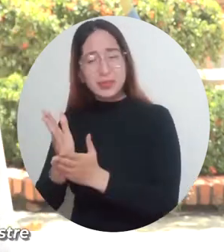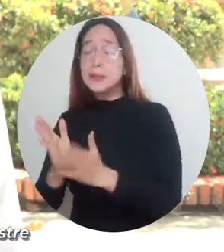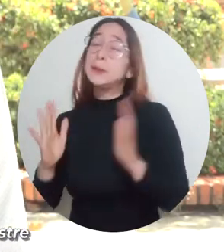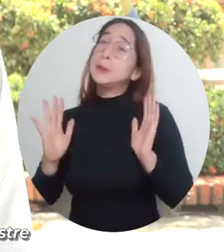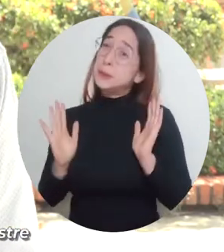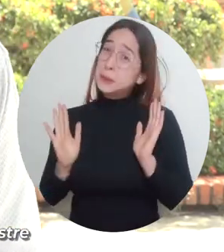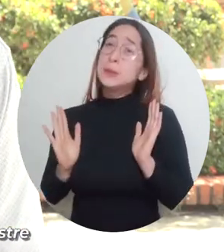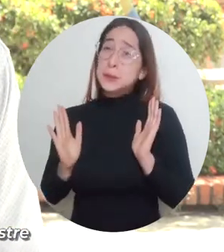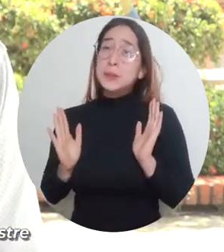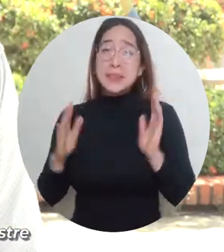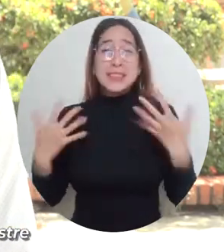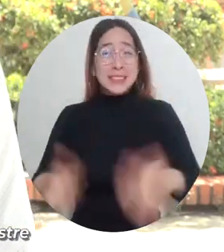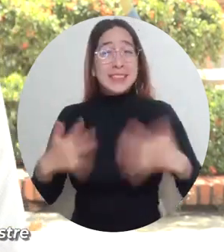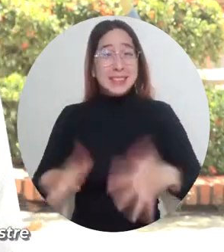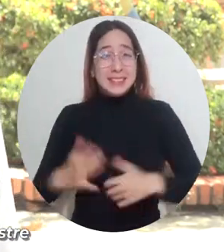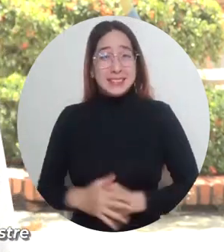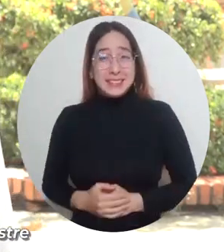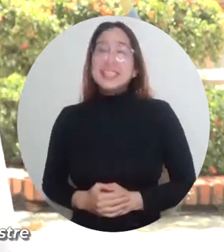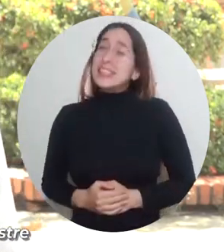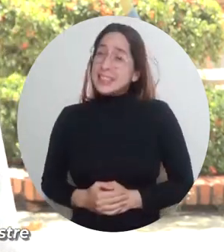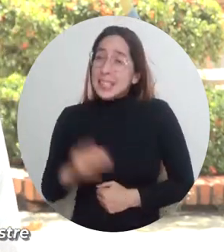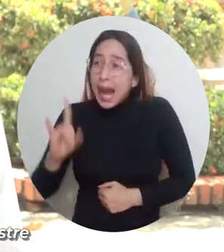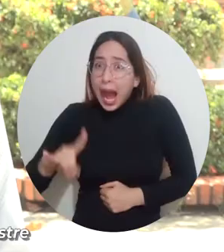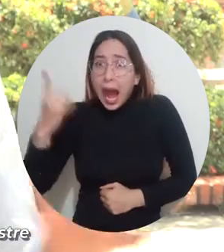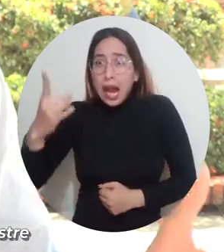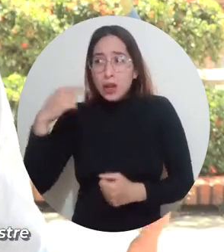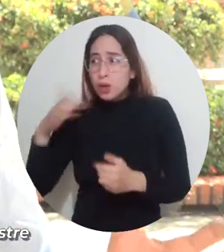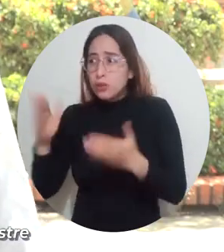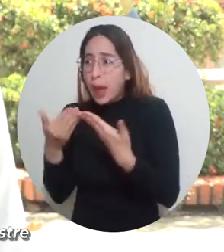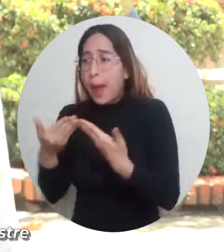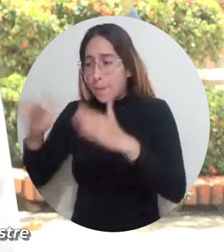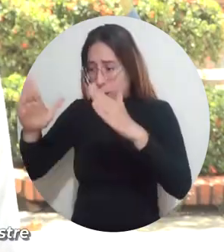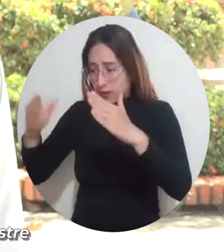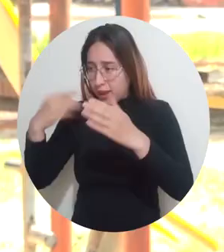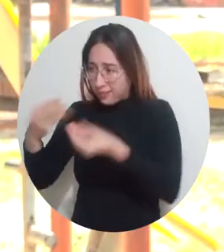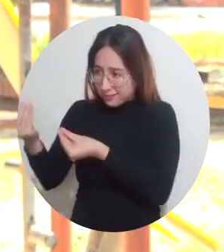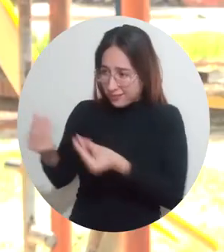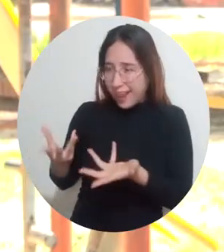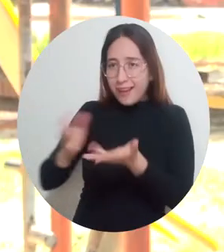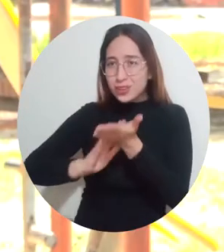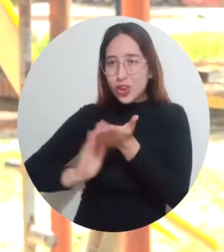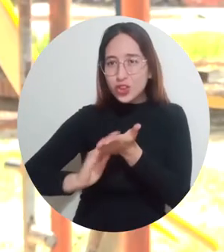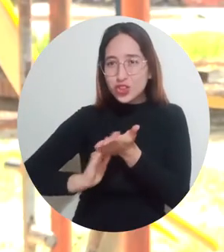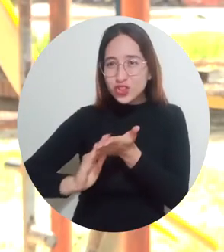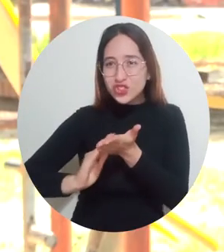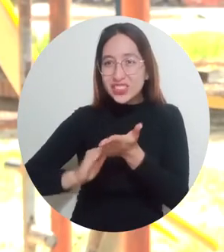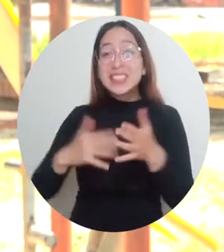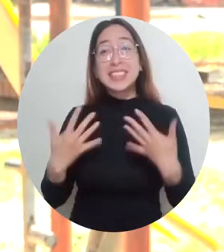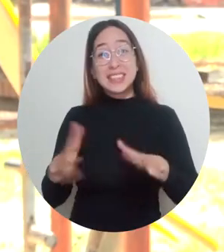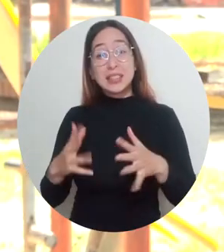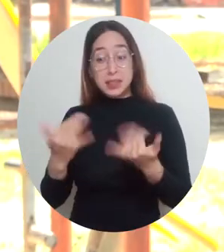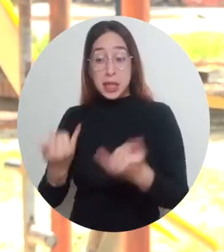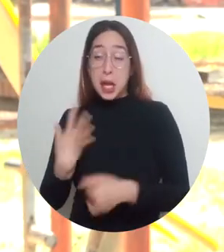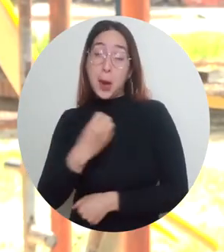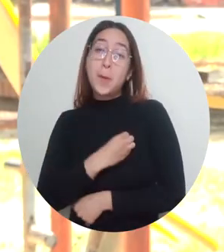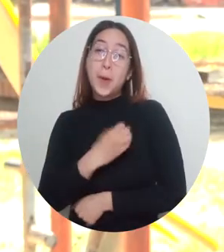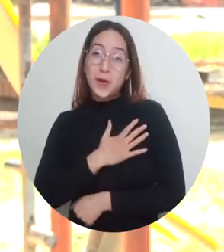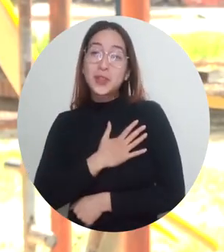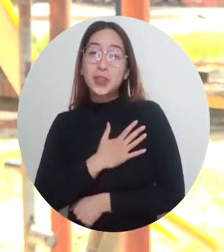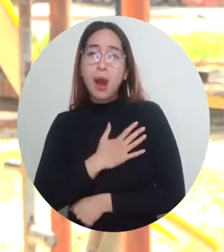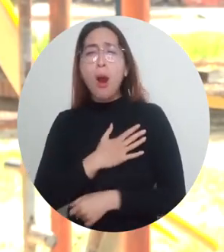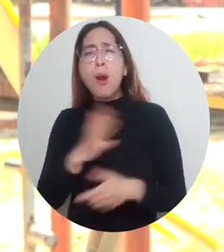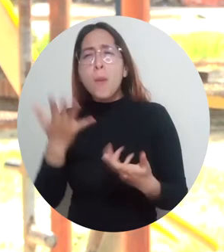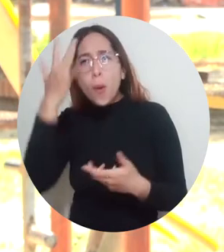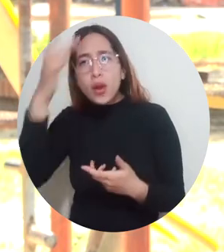decirlo así, es como una puerta que abre una solución. Es una gran oportunidad, ya que